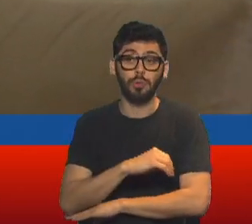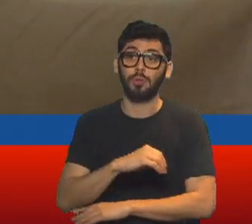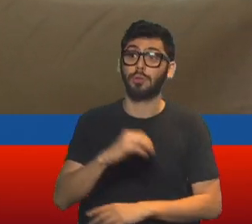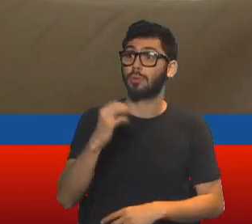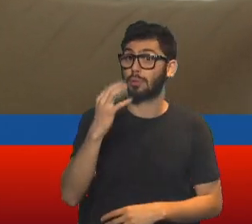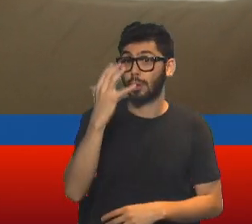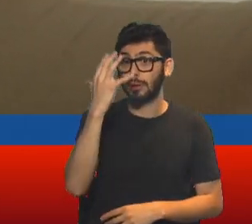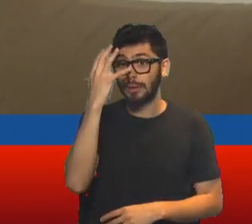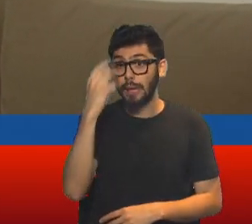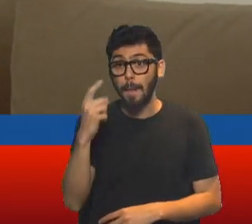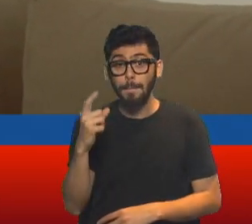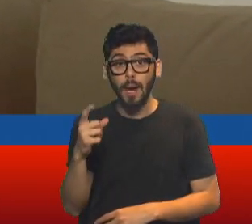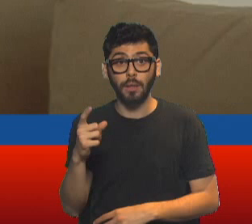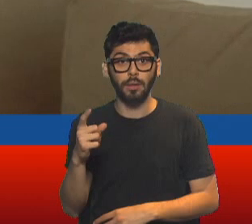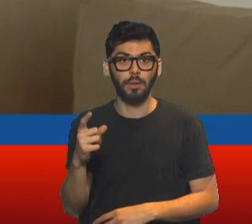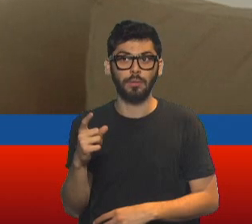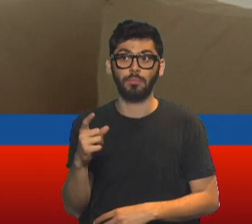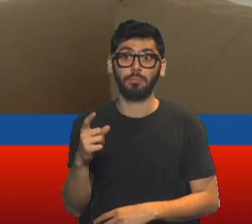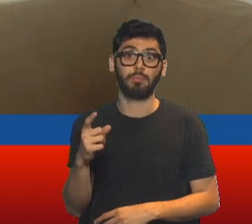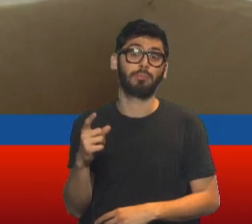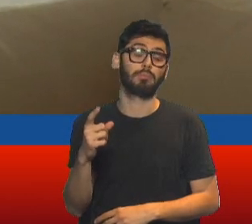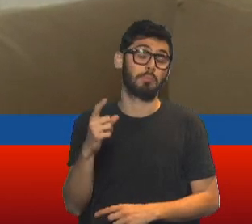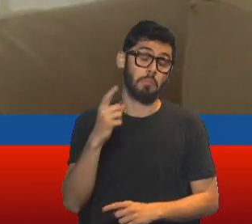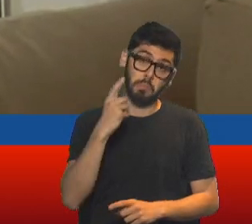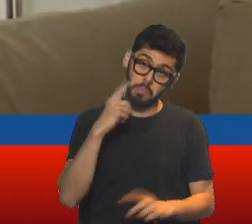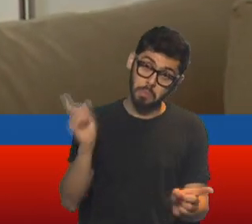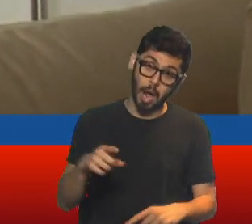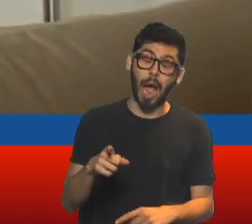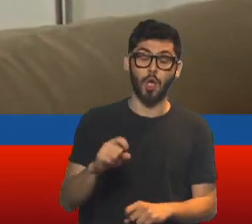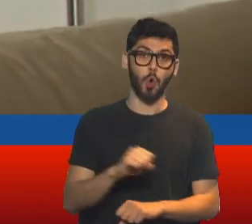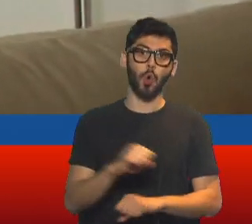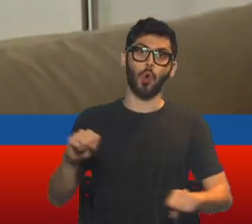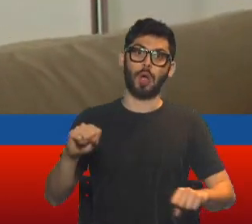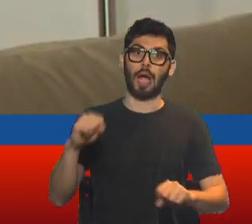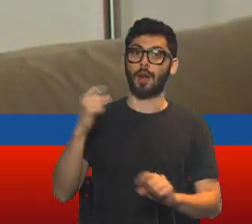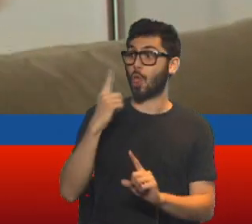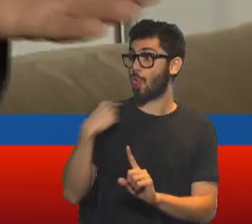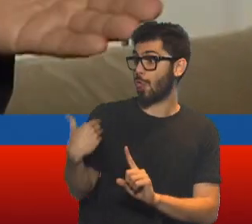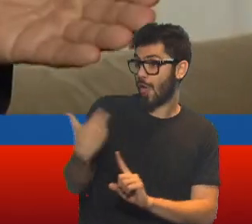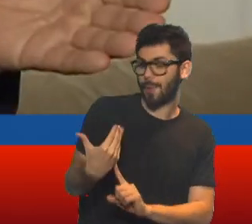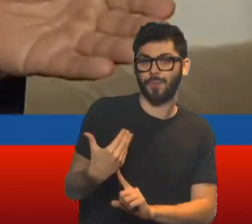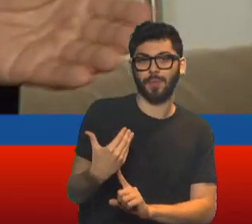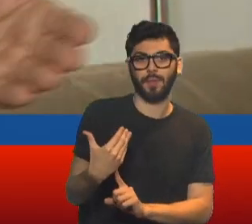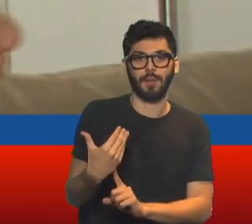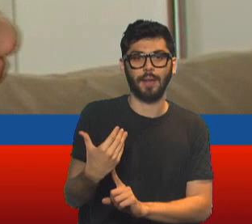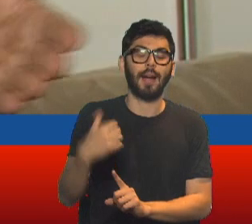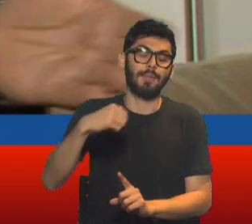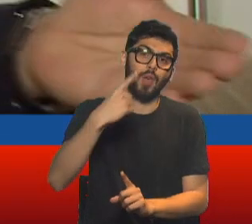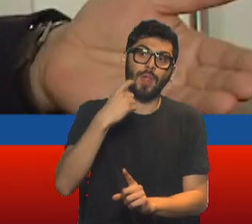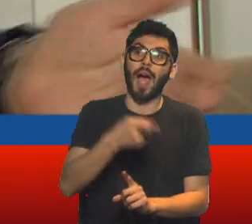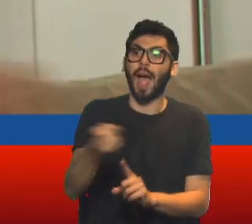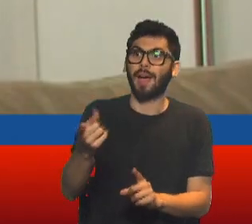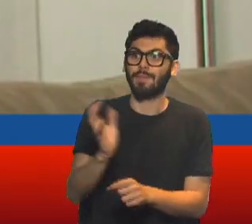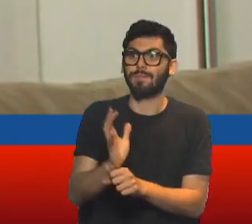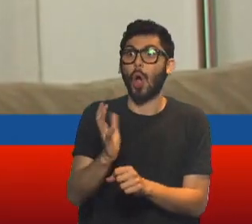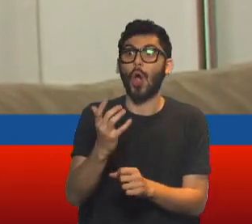primera sesión electoral. Fue un golpe duro. Ahora cuando lo ves 24 horas después te dabas cuenta que las señales estaban ahí y no las